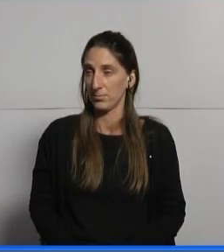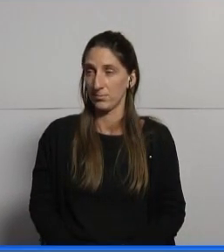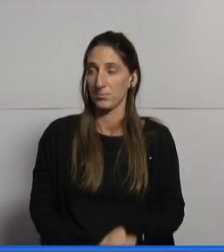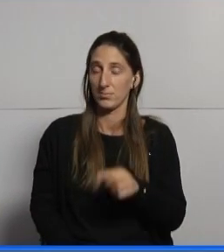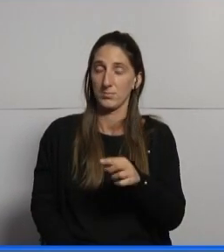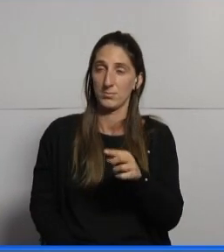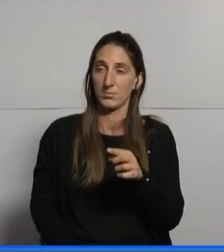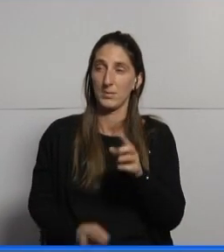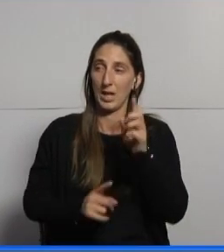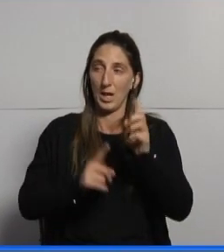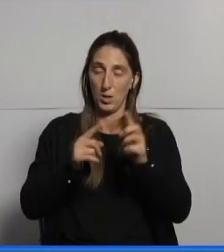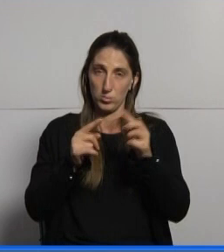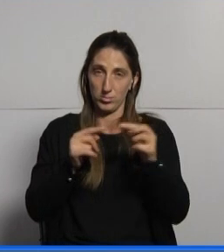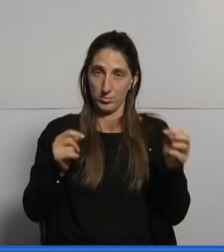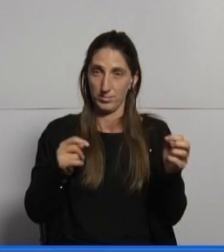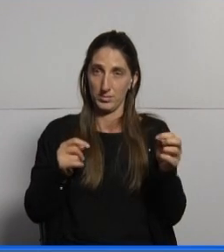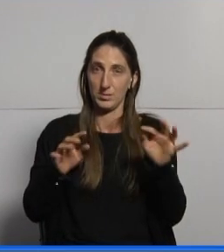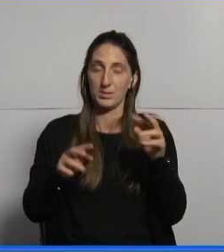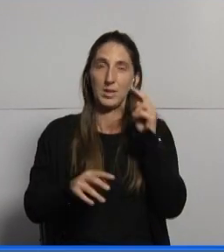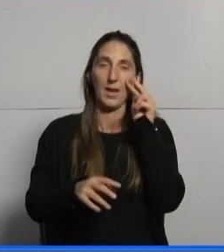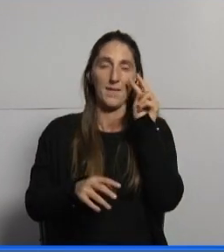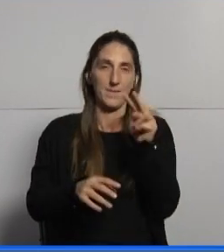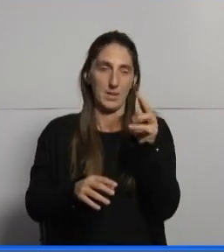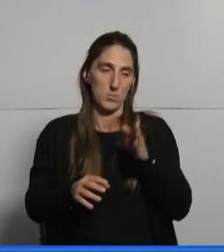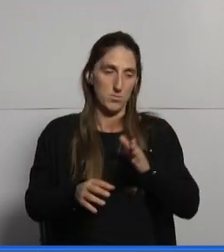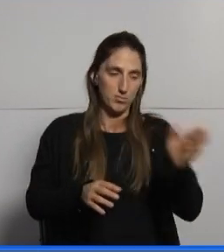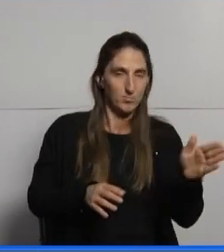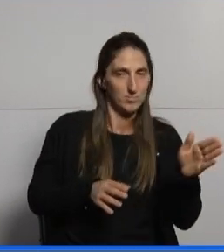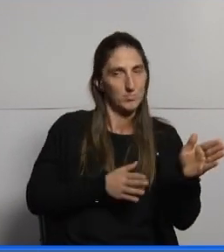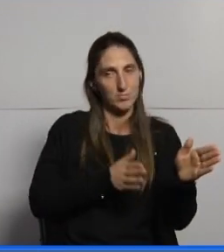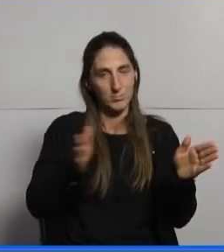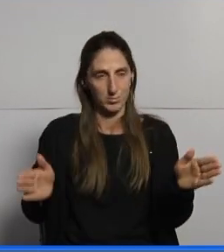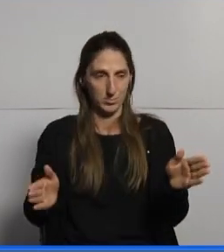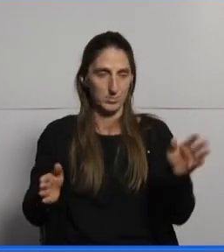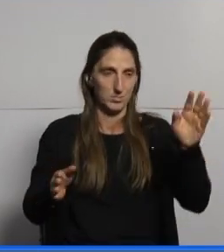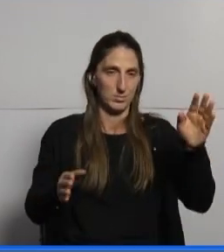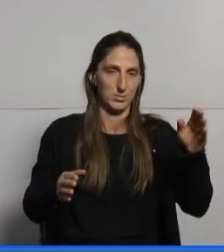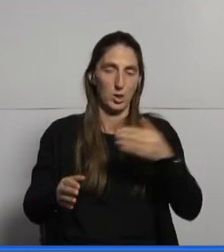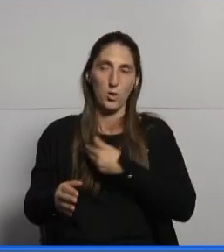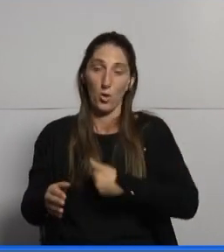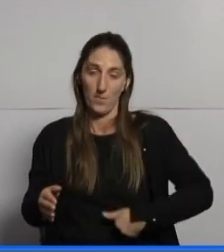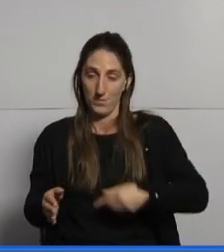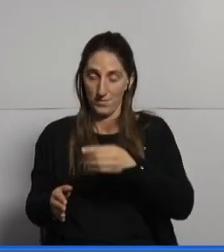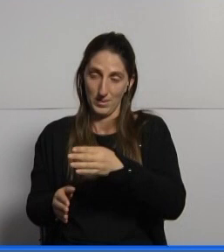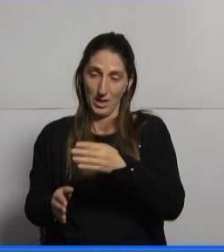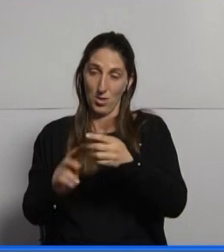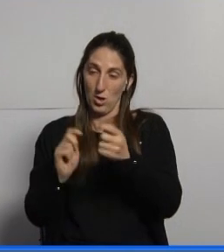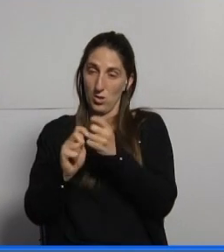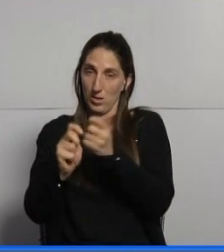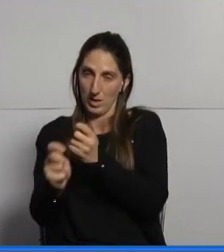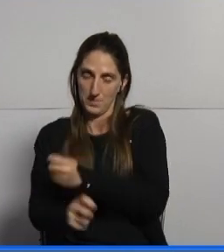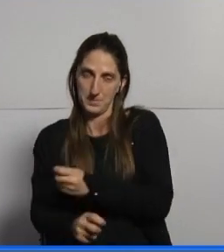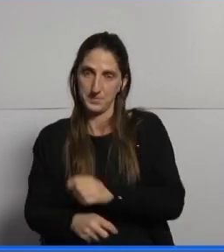Acá hay unos highlights de qué vemos en el enfoque tradicional y qué vemos en los gobiernos que empiezan a tener este tipo de